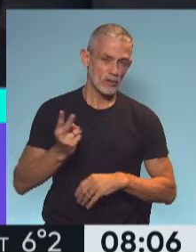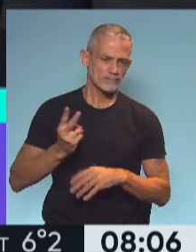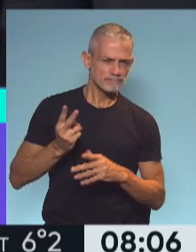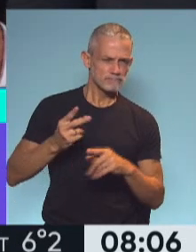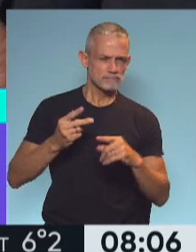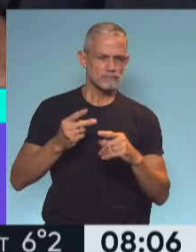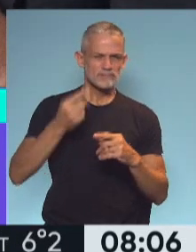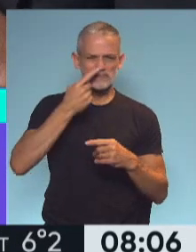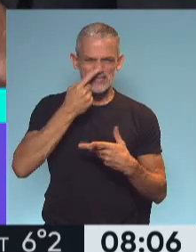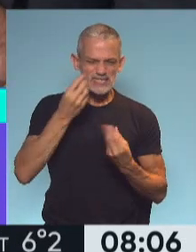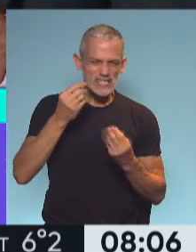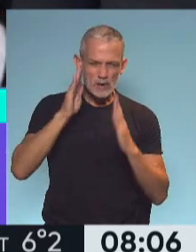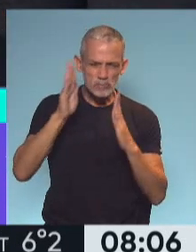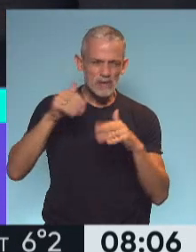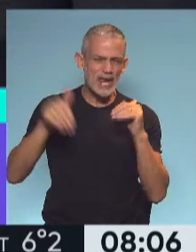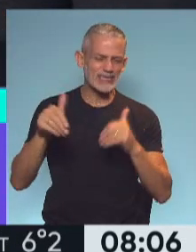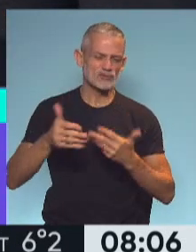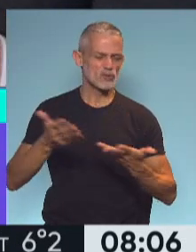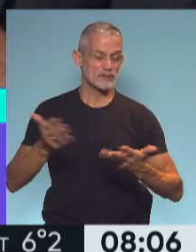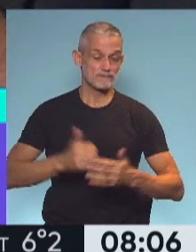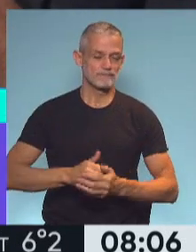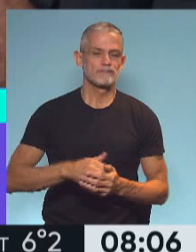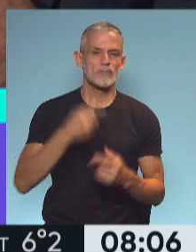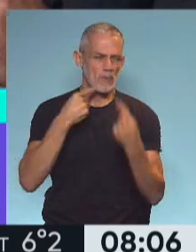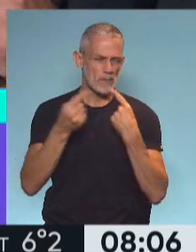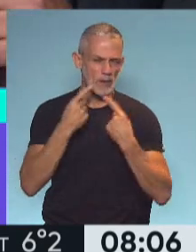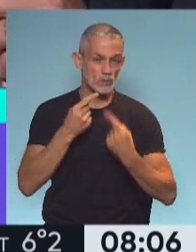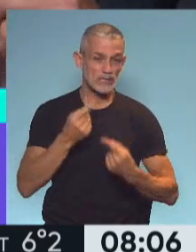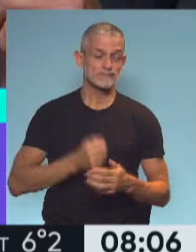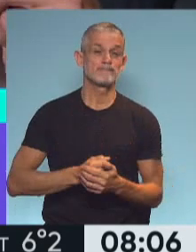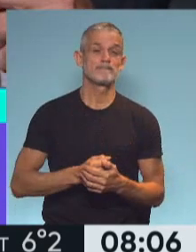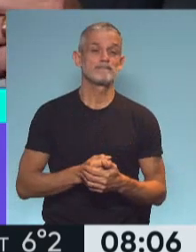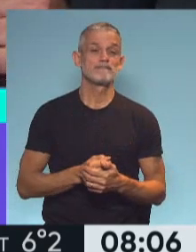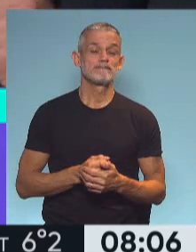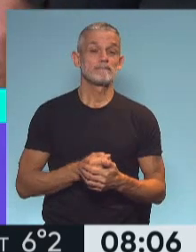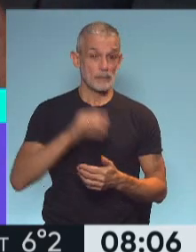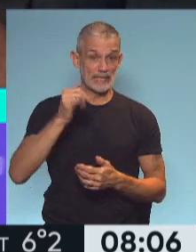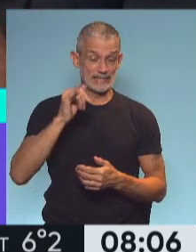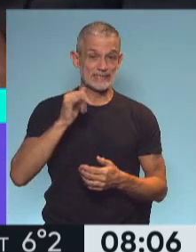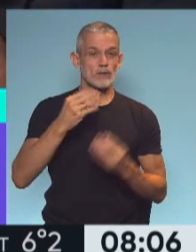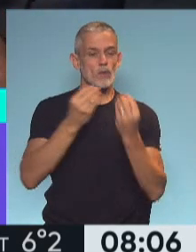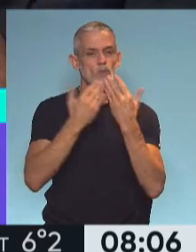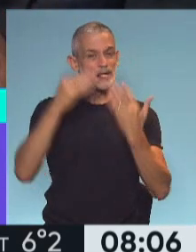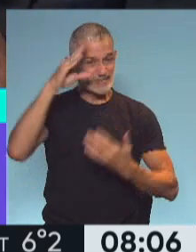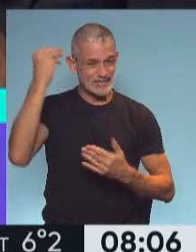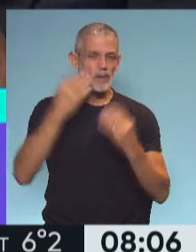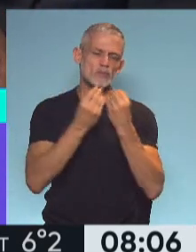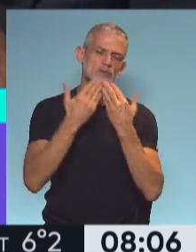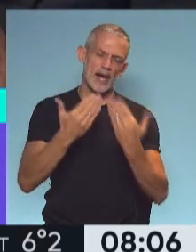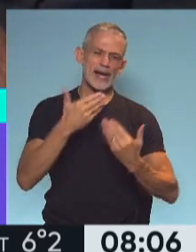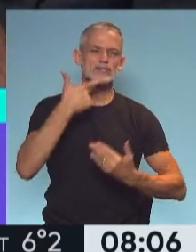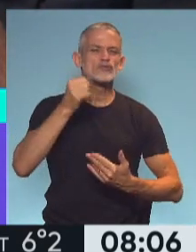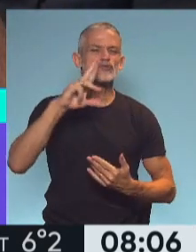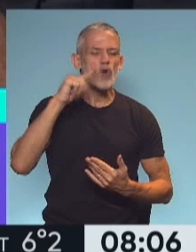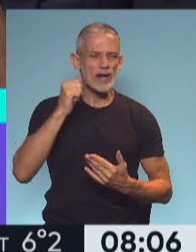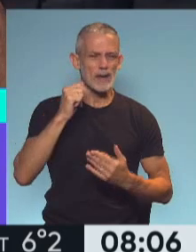que azota al mundo entero y a la Argentina. Silvia, el ministro los está escuchando. Muchísimas gracias, Soria, por atendernos. Consultarle, usted en las últimas horas dijo